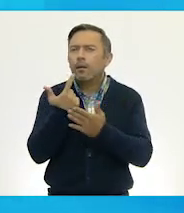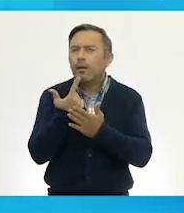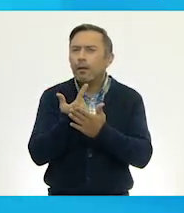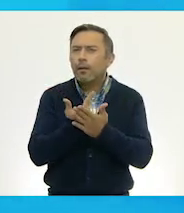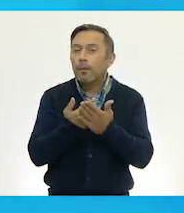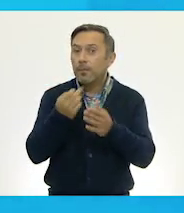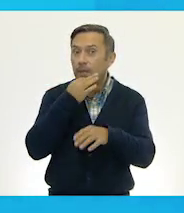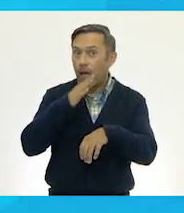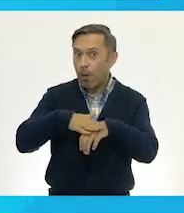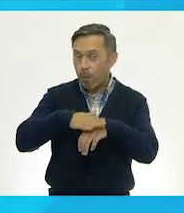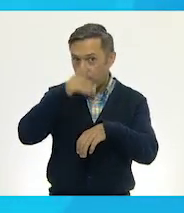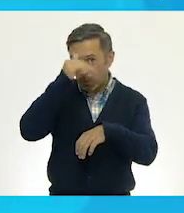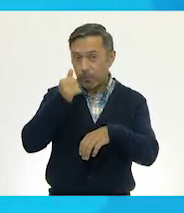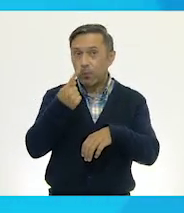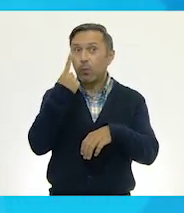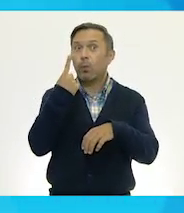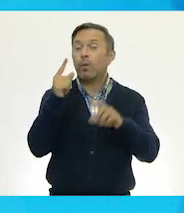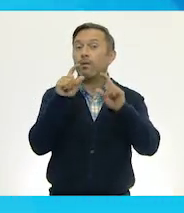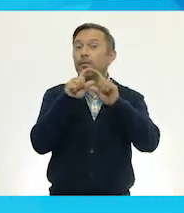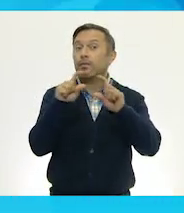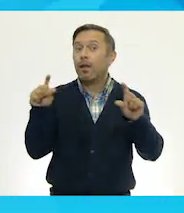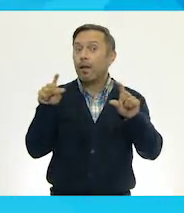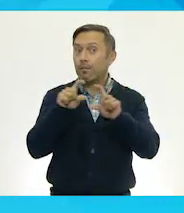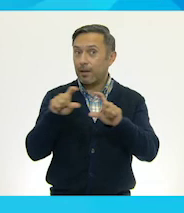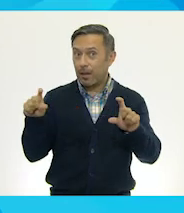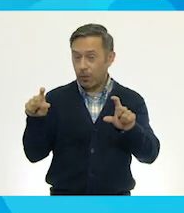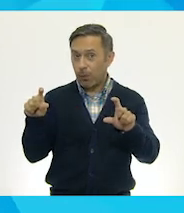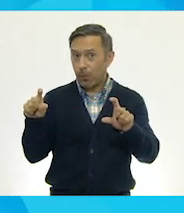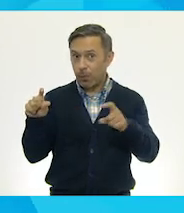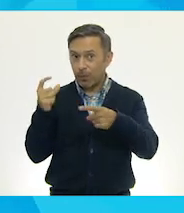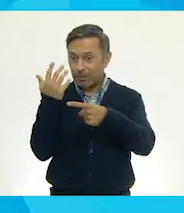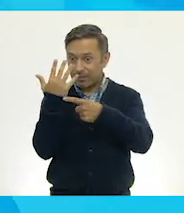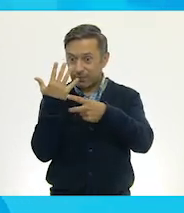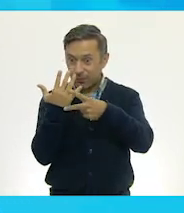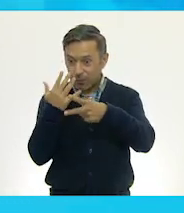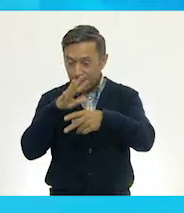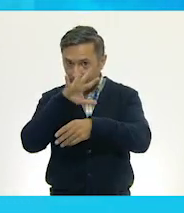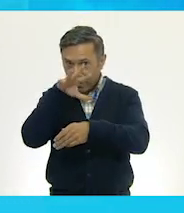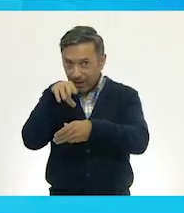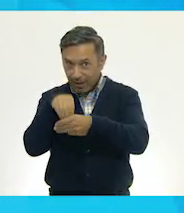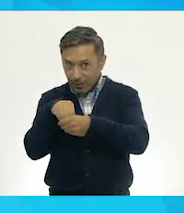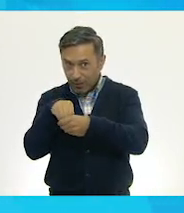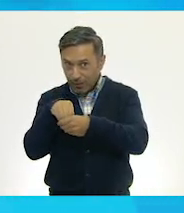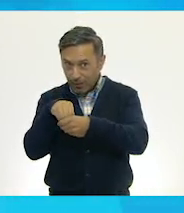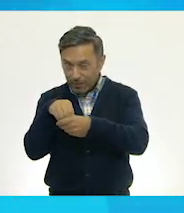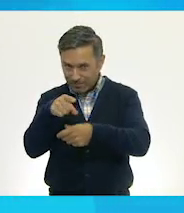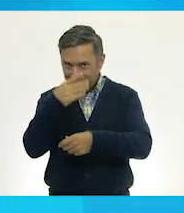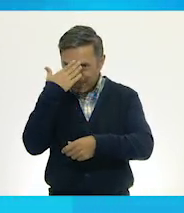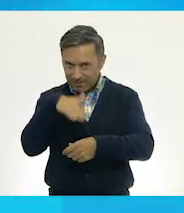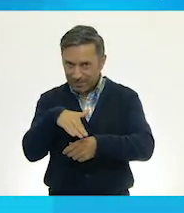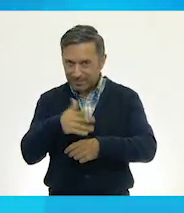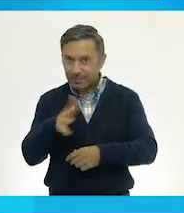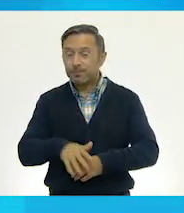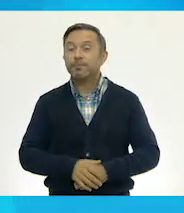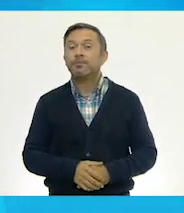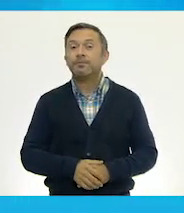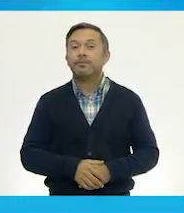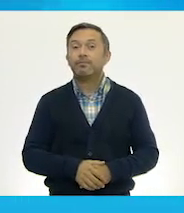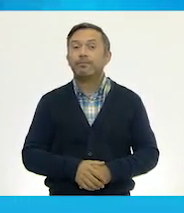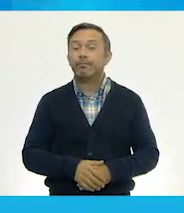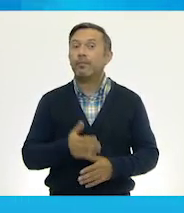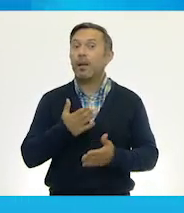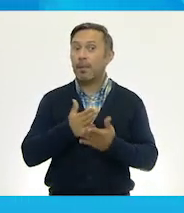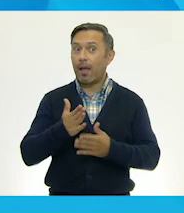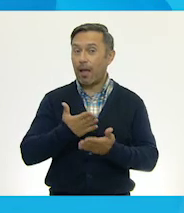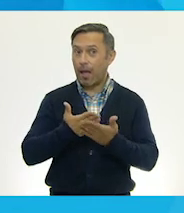un tablero lleno representa igual. Sí, muy bien. Ahora, observen mi